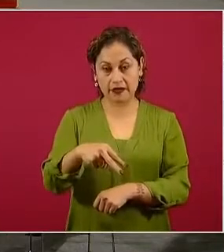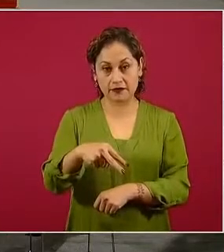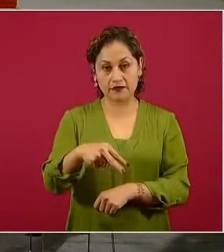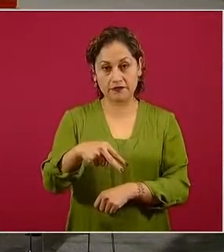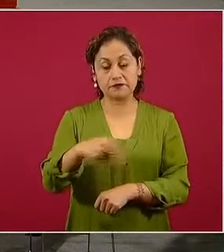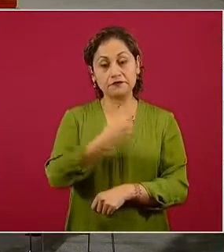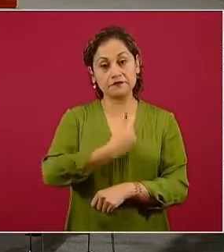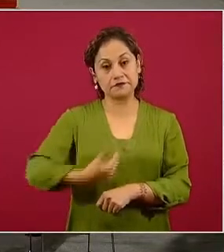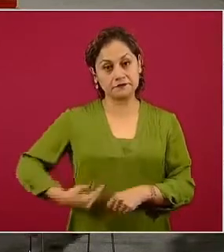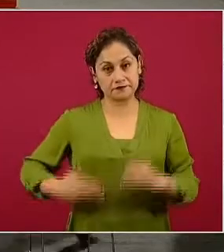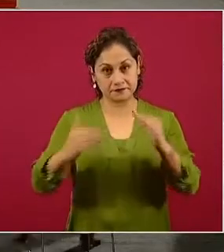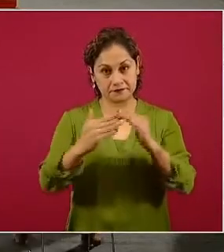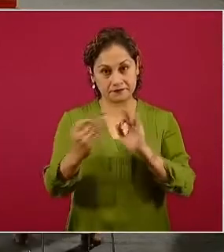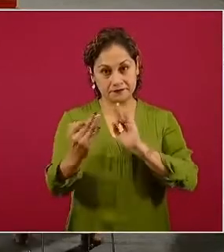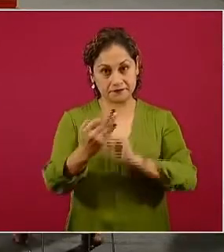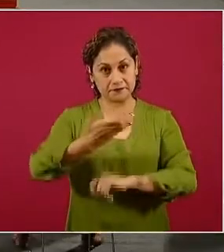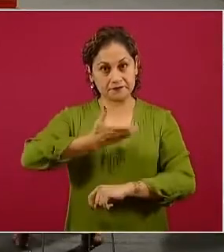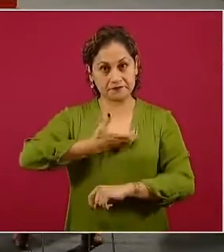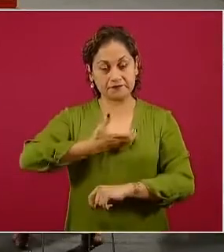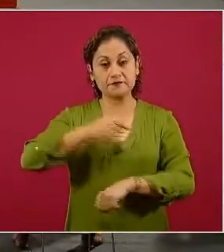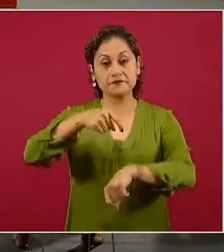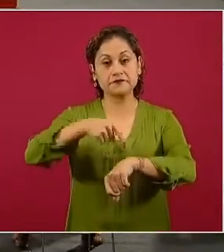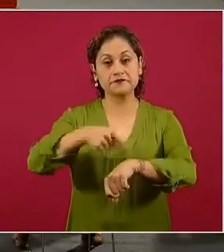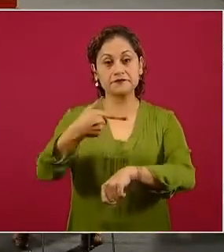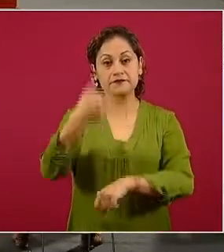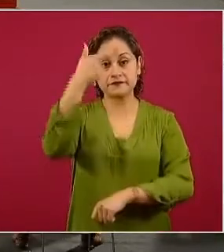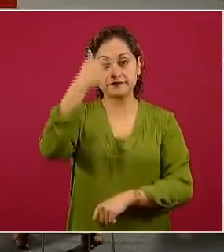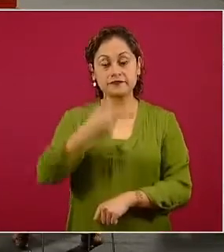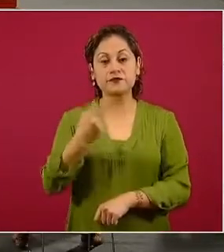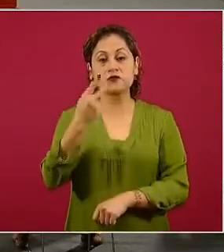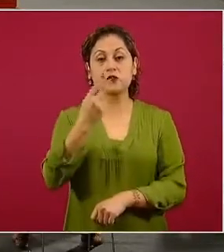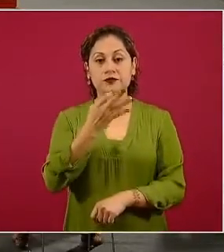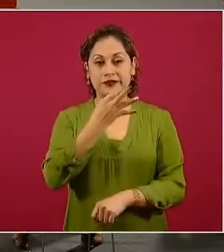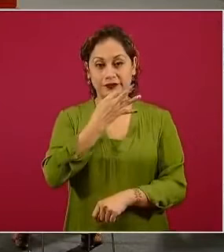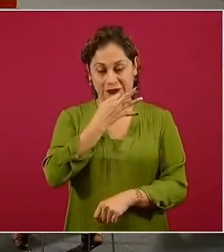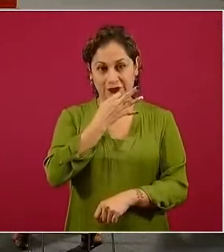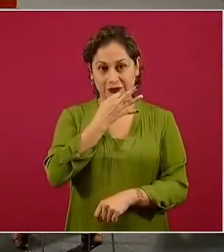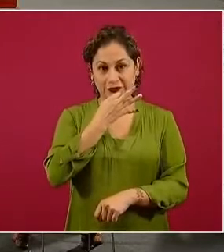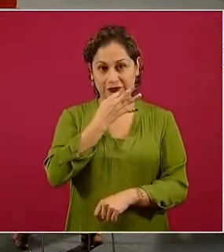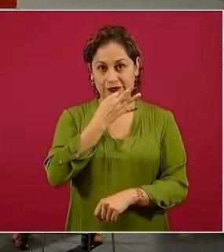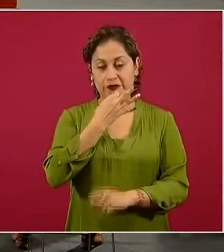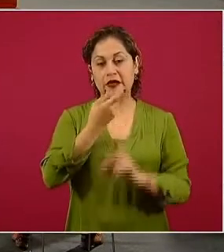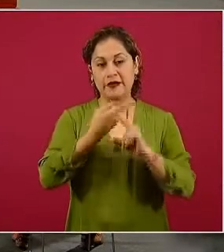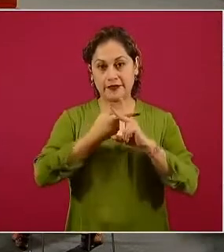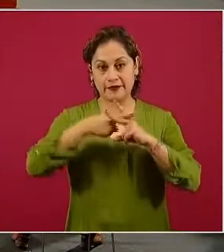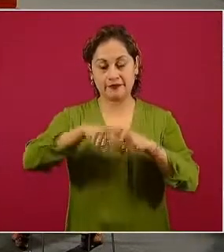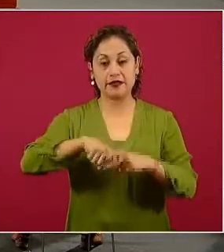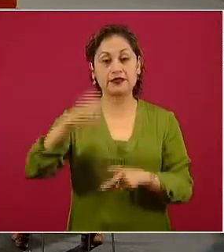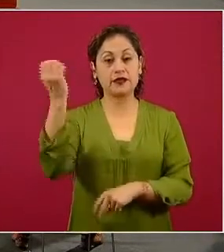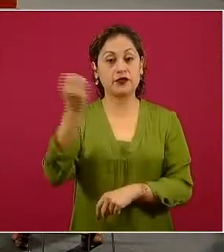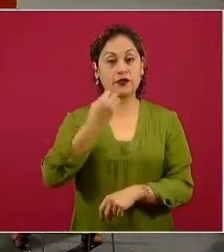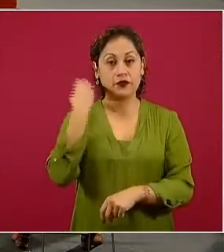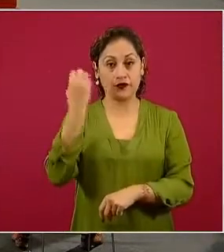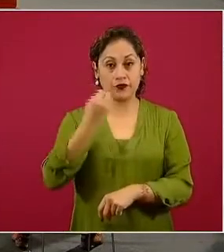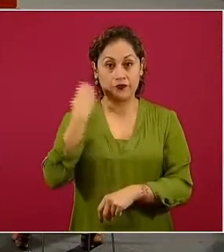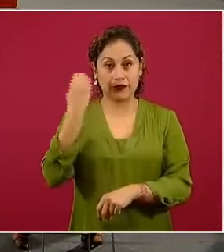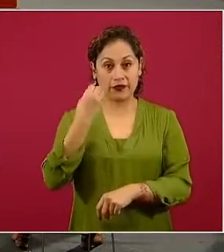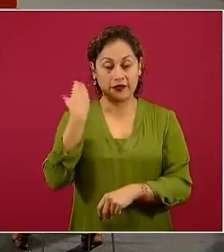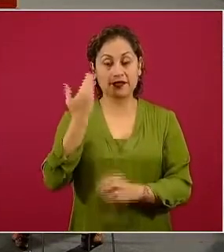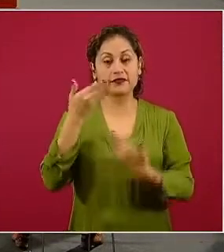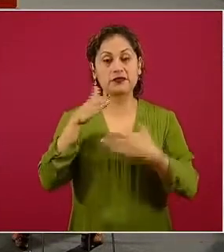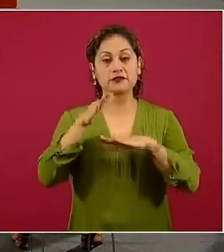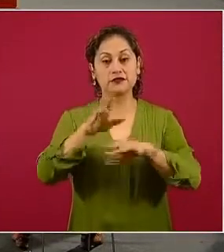Palacio Nacional. Son las 7 de la noche con 2 minutos y vamos a iniciar la conferencia en